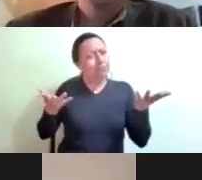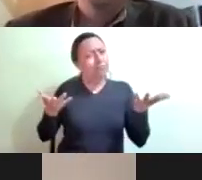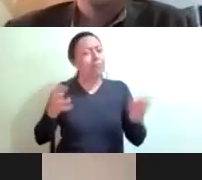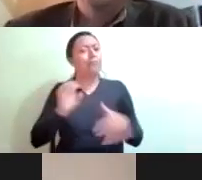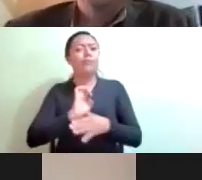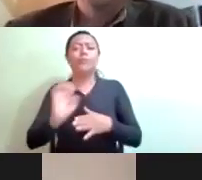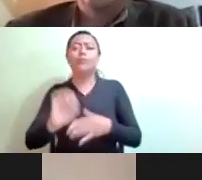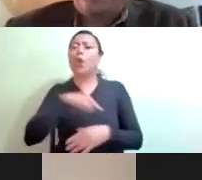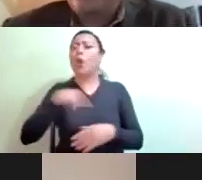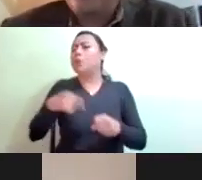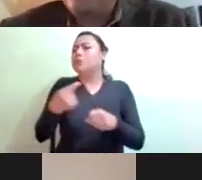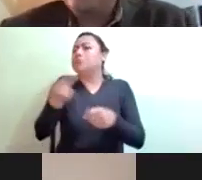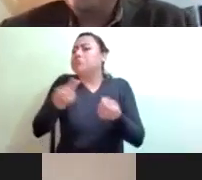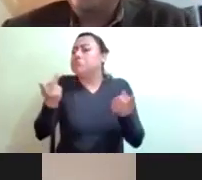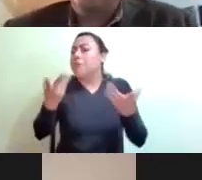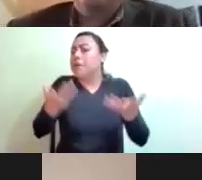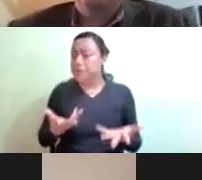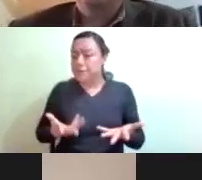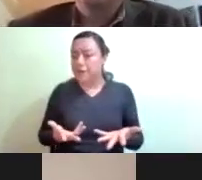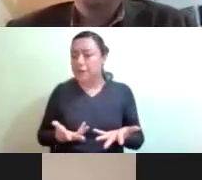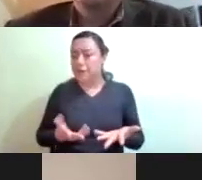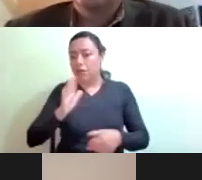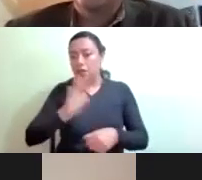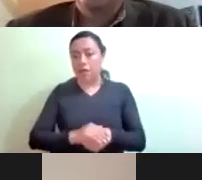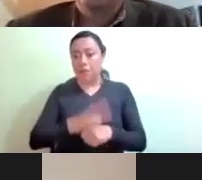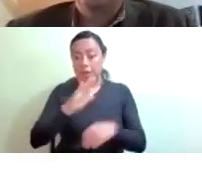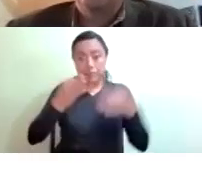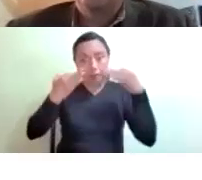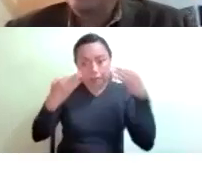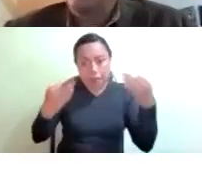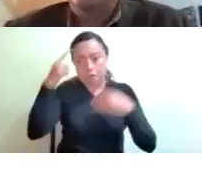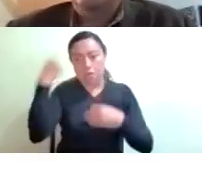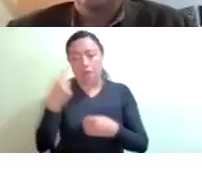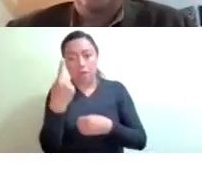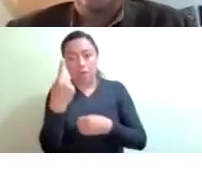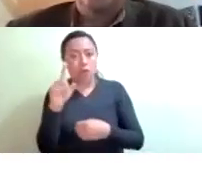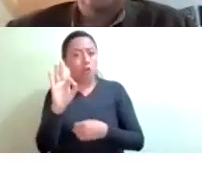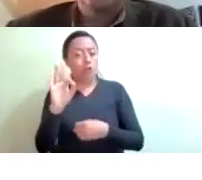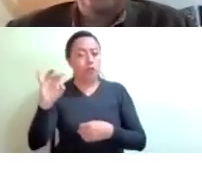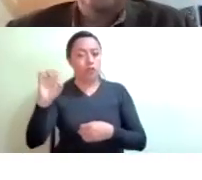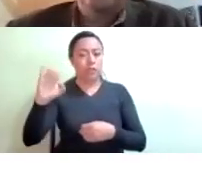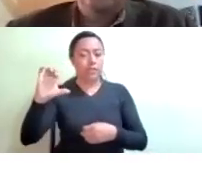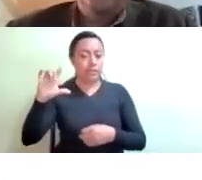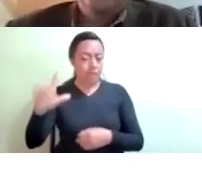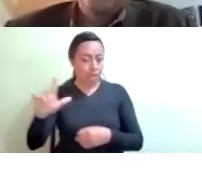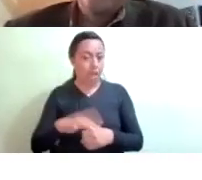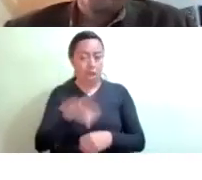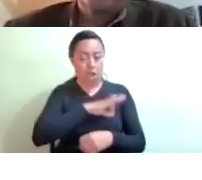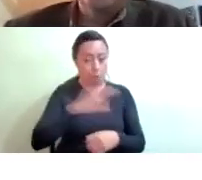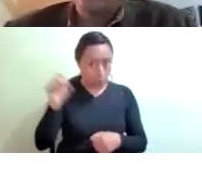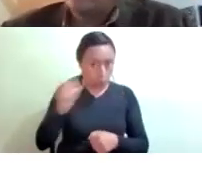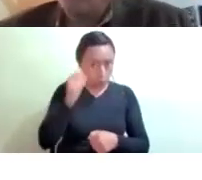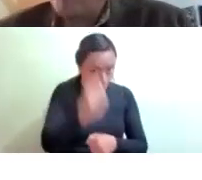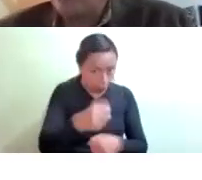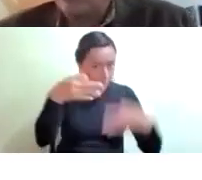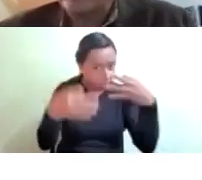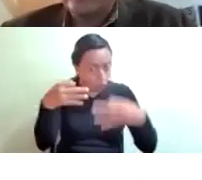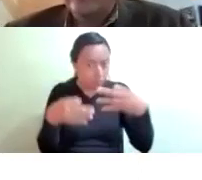Y entonces eso no sirve, digamos, pues para presentar a una persona por el delito de narcomenudeo o